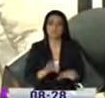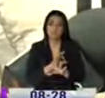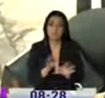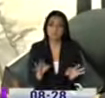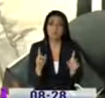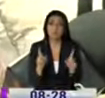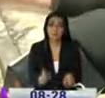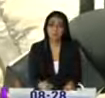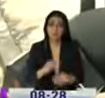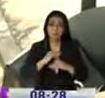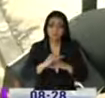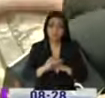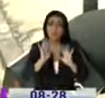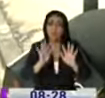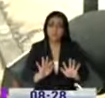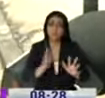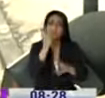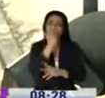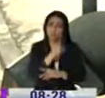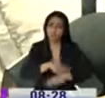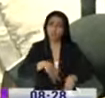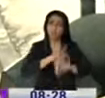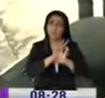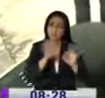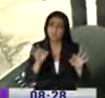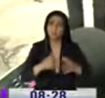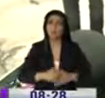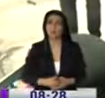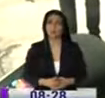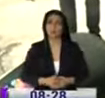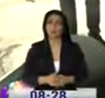dejar como estaba así, limpio.